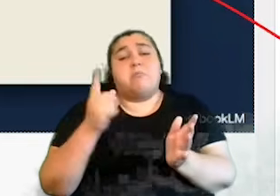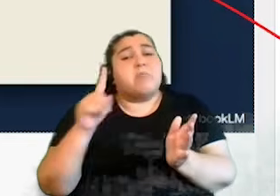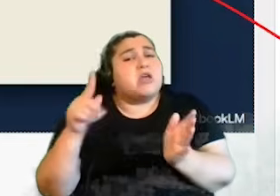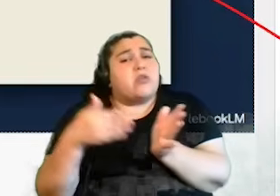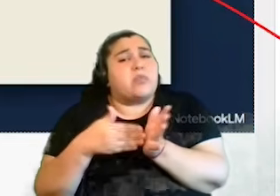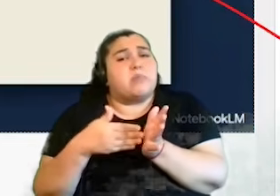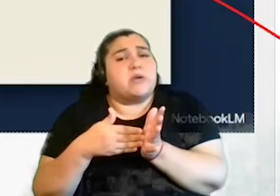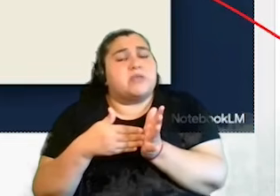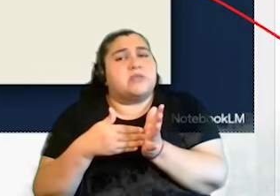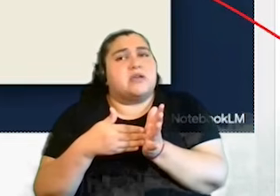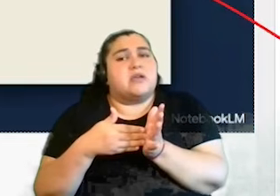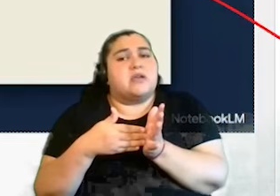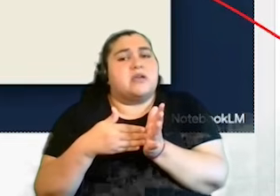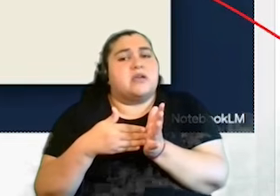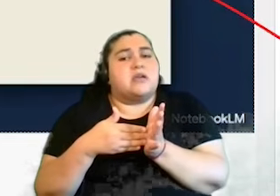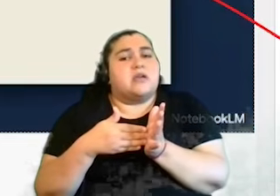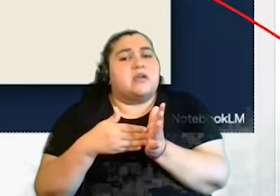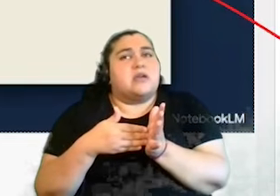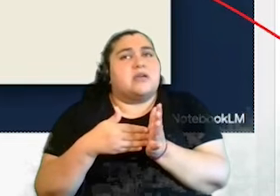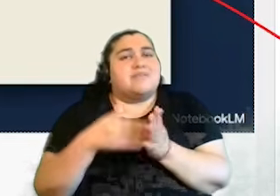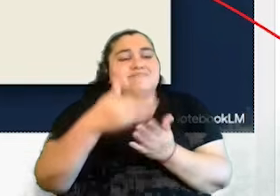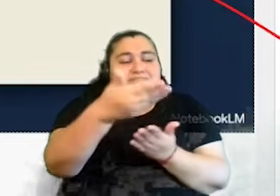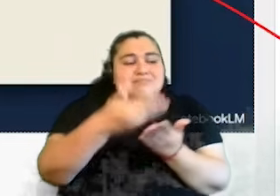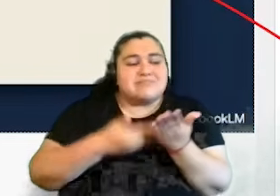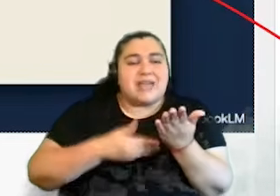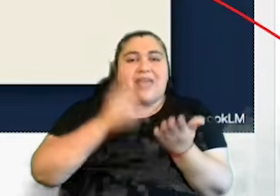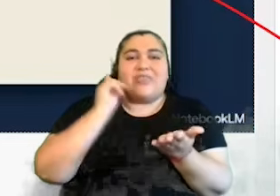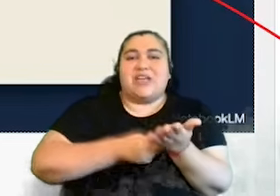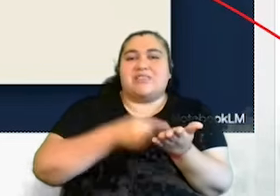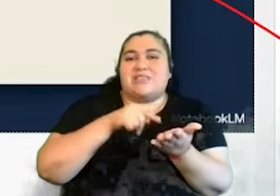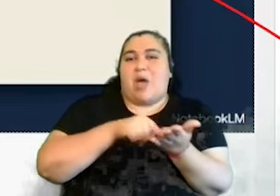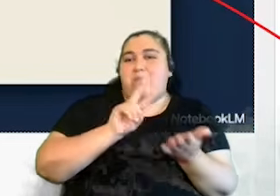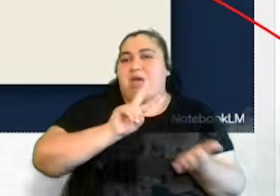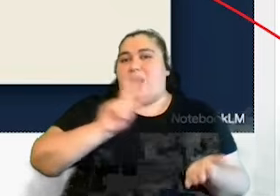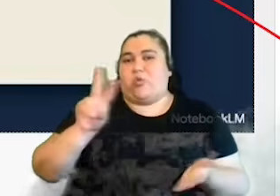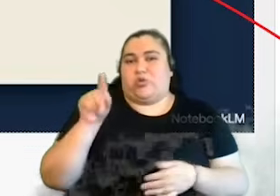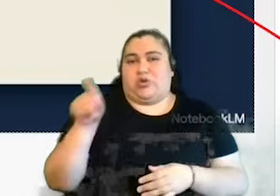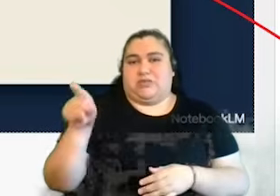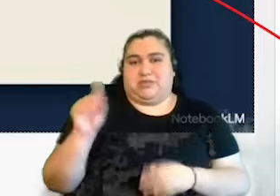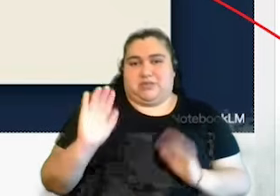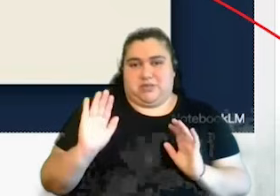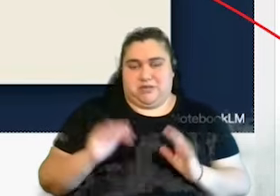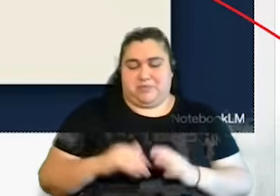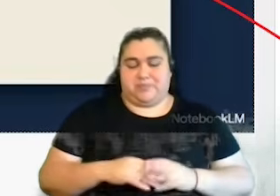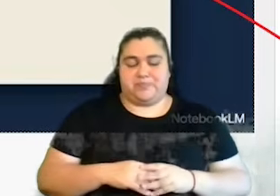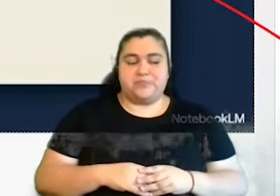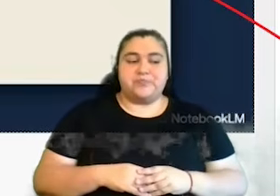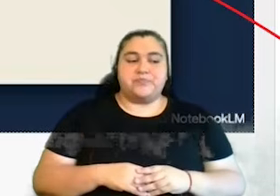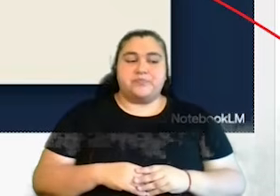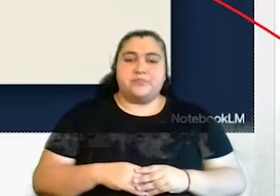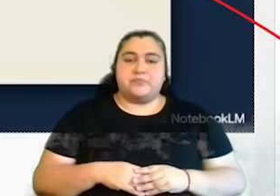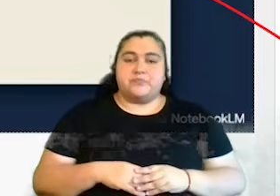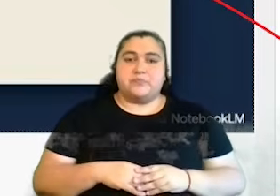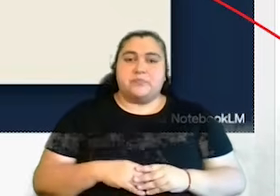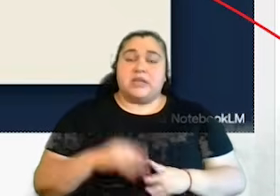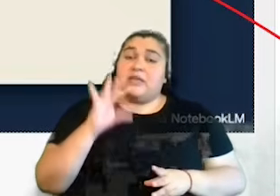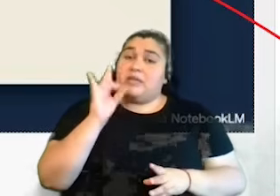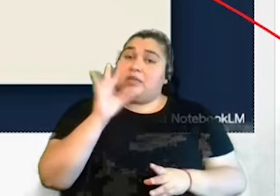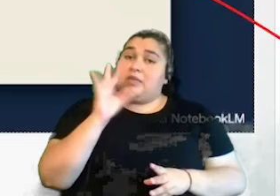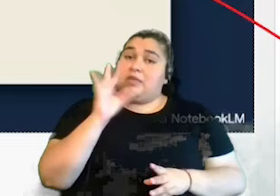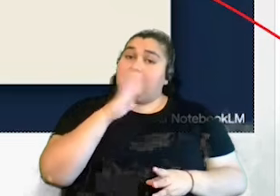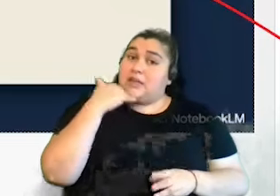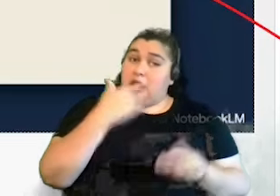siempre tiene que tener un dictamen que lo habilite a ello. Por otro lado, cuando se presenta una declaración jurada, original, después se produce